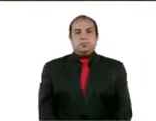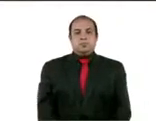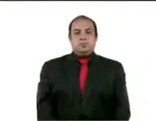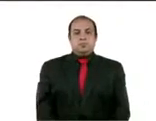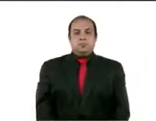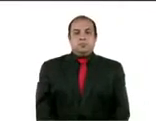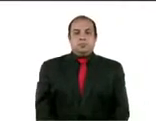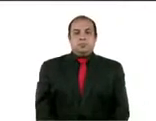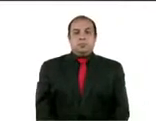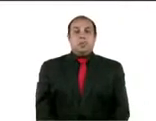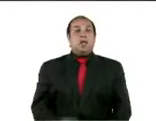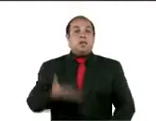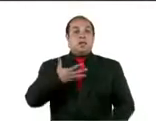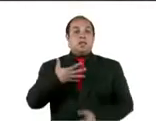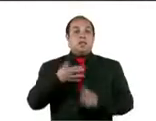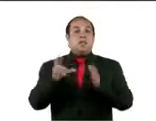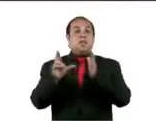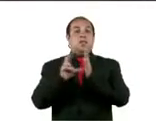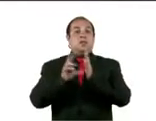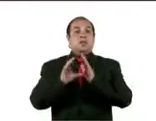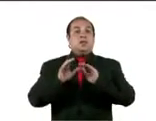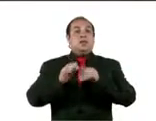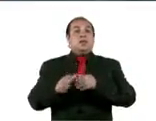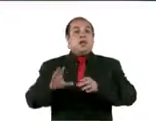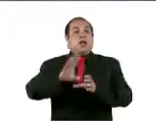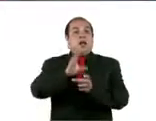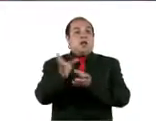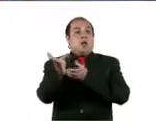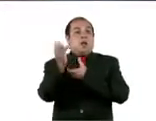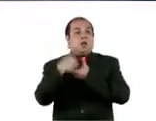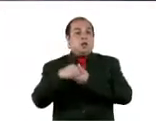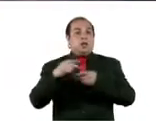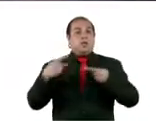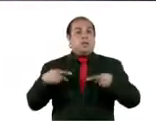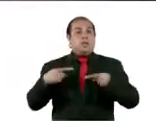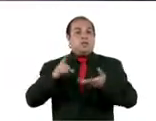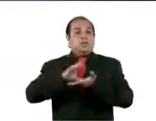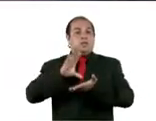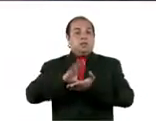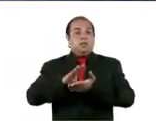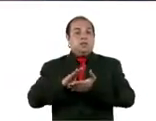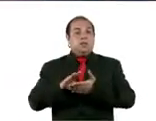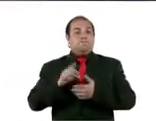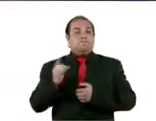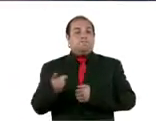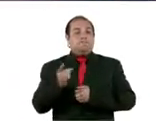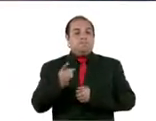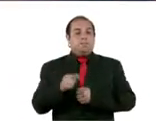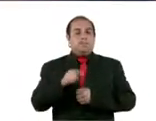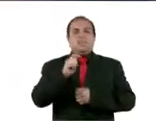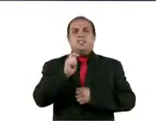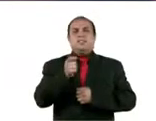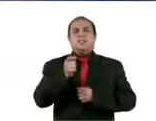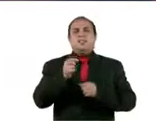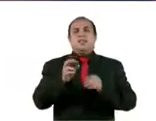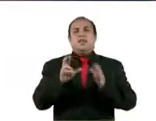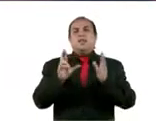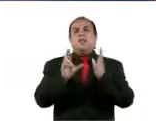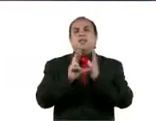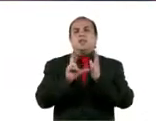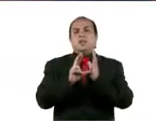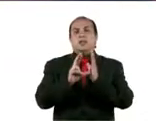Se cuenta con la tarjeta incluyente para personas con discapacidad permanente. Esta tarjeta se